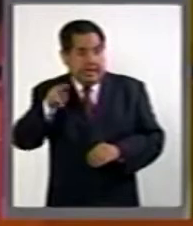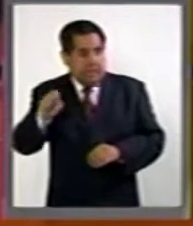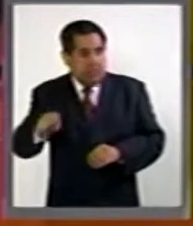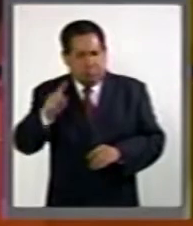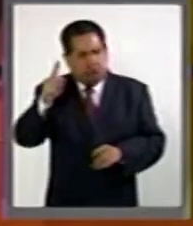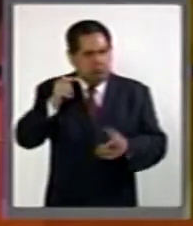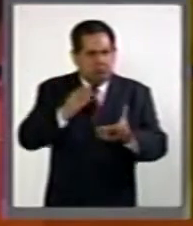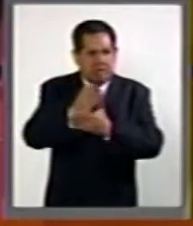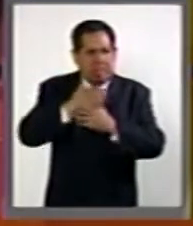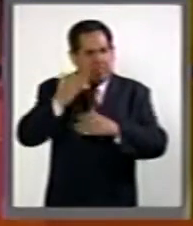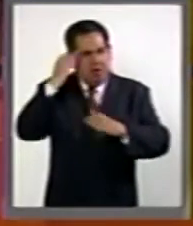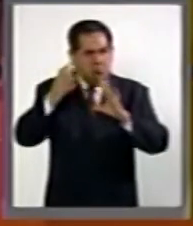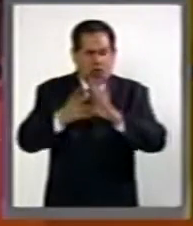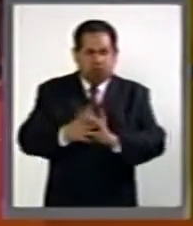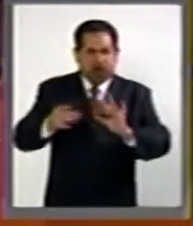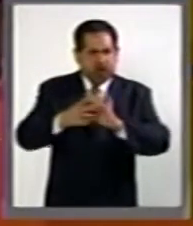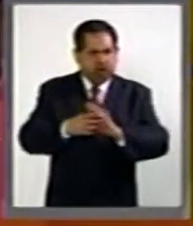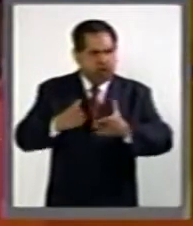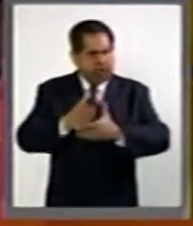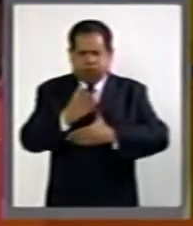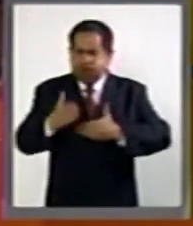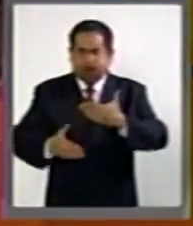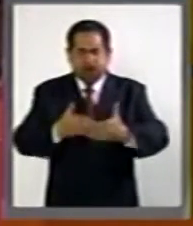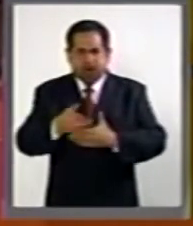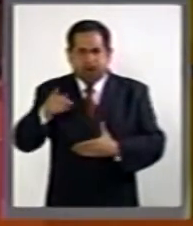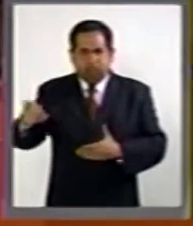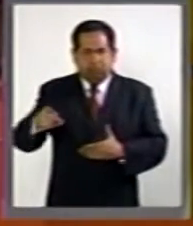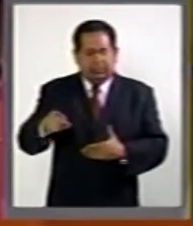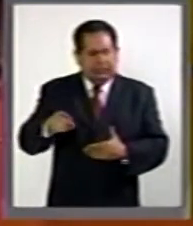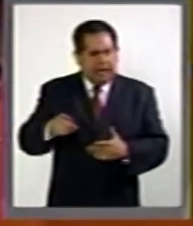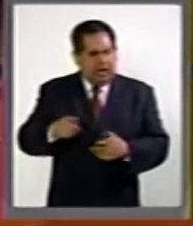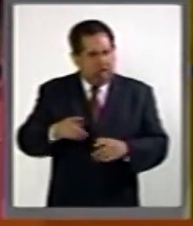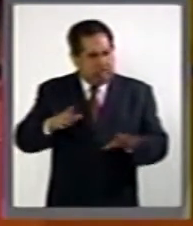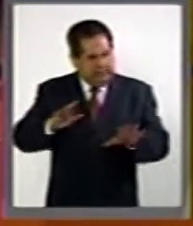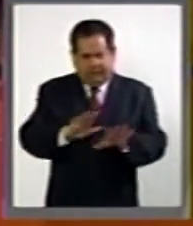tiempo precisamente porque rompió un paradigma.